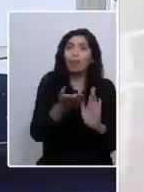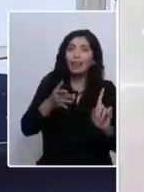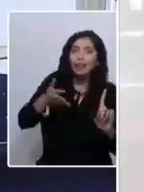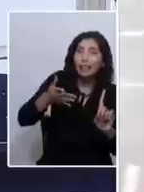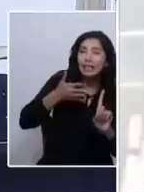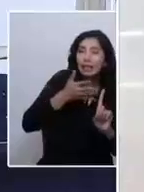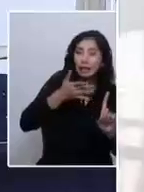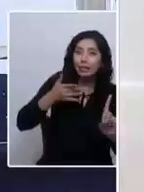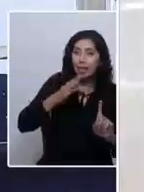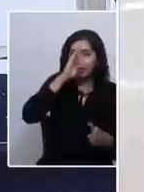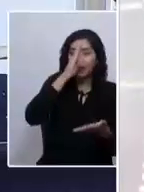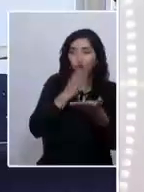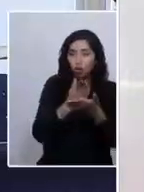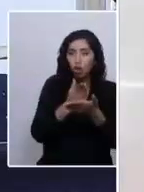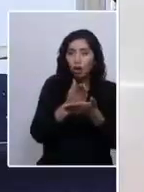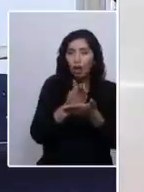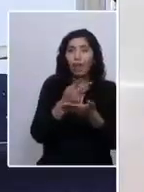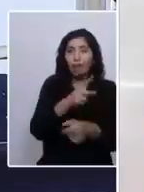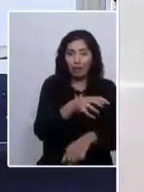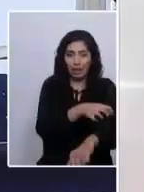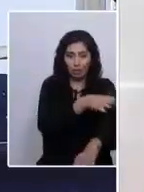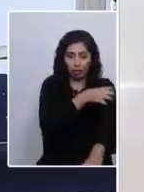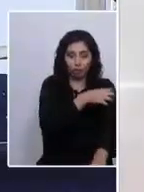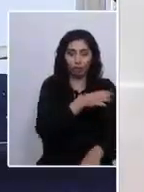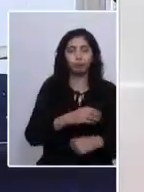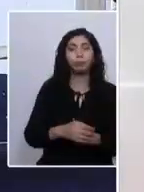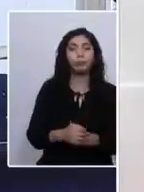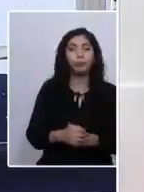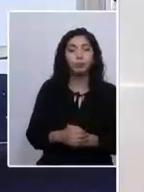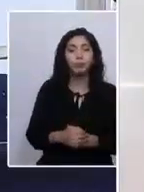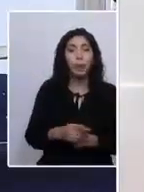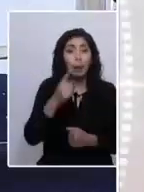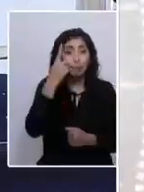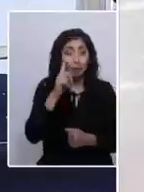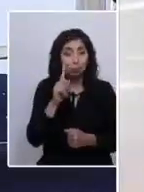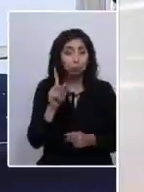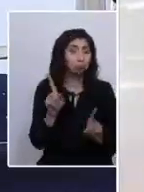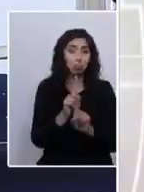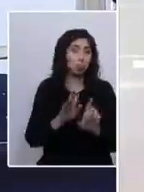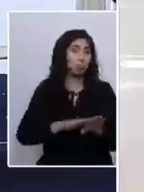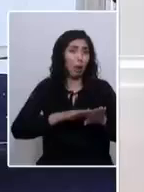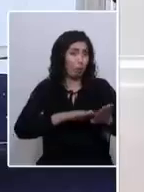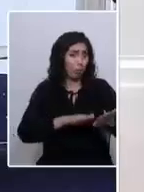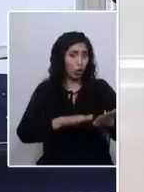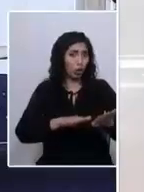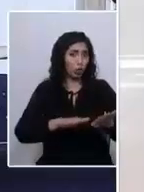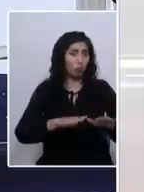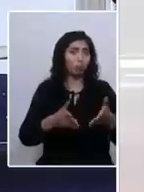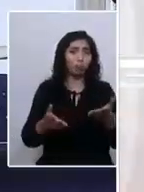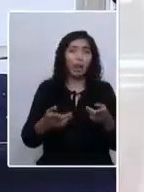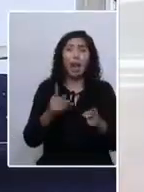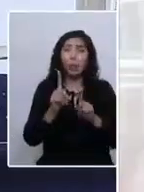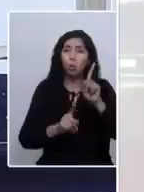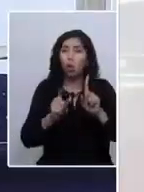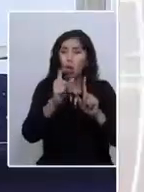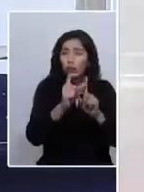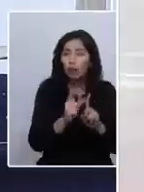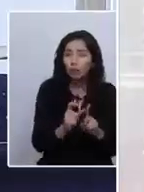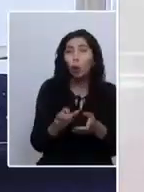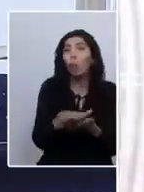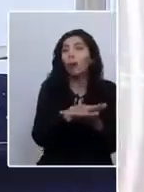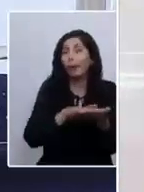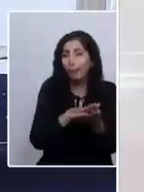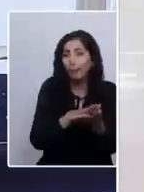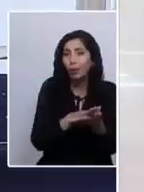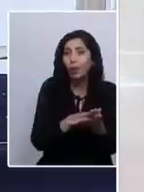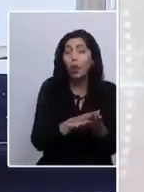votación del informe de sistema de justicia, ella dice que se declara en un estado de reflexión, que van a ver cómo avanzar en las siguientes semanas en el